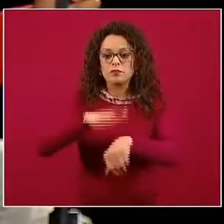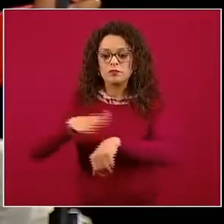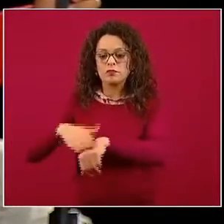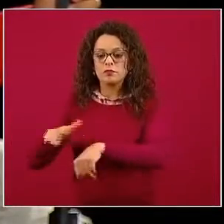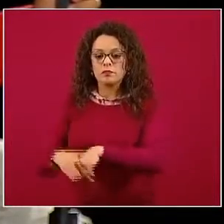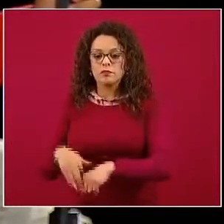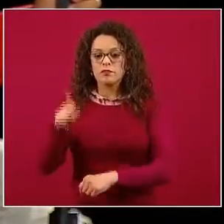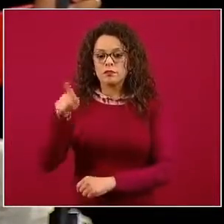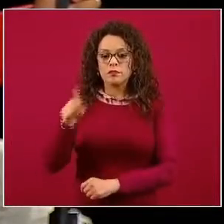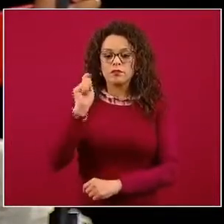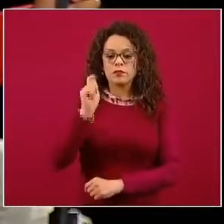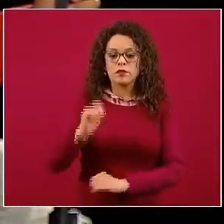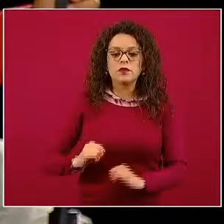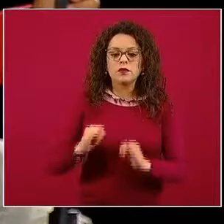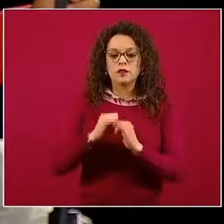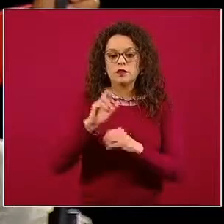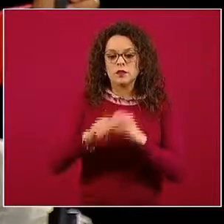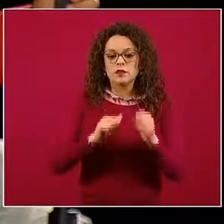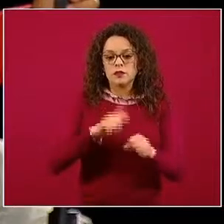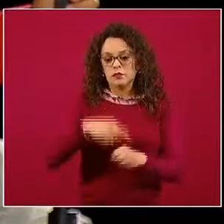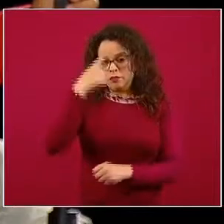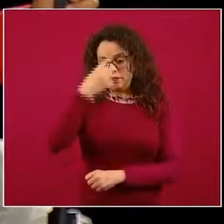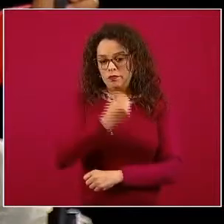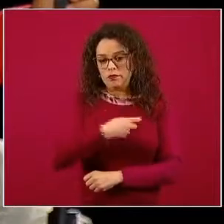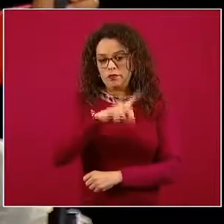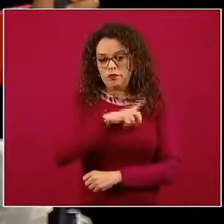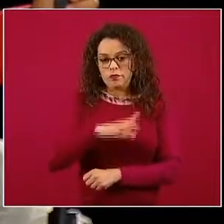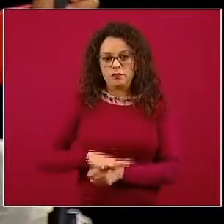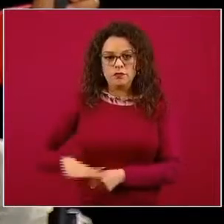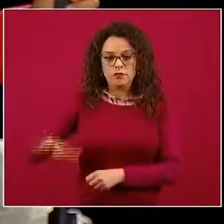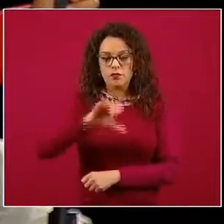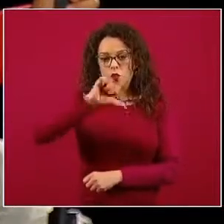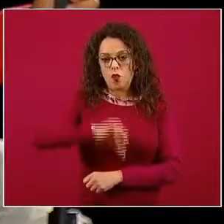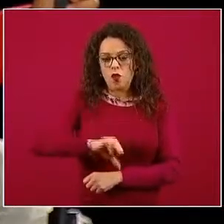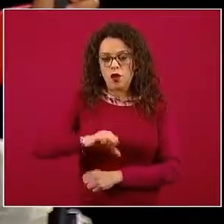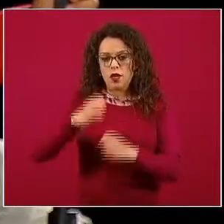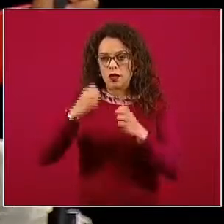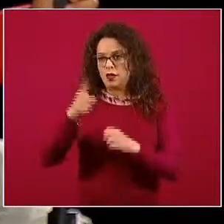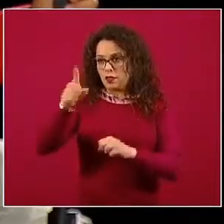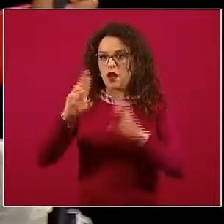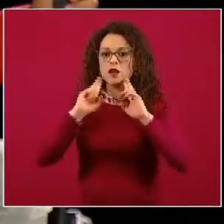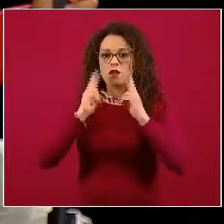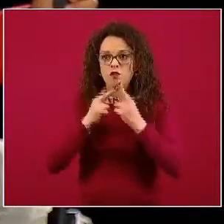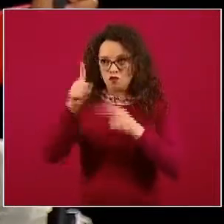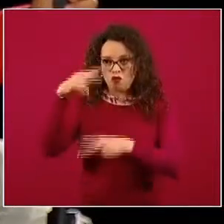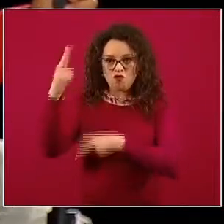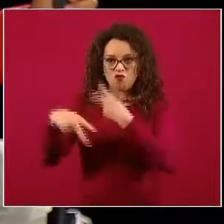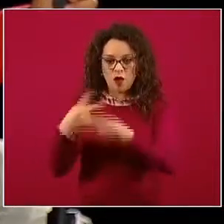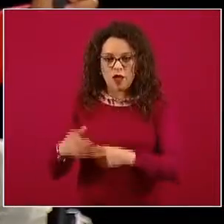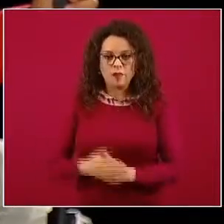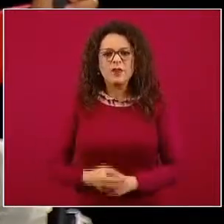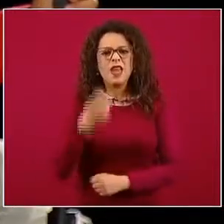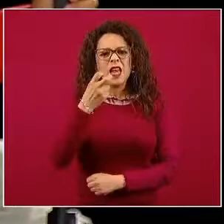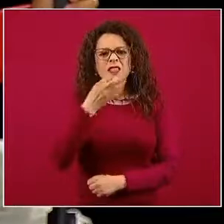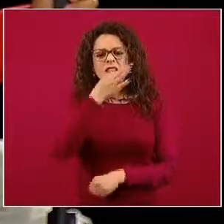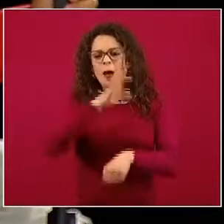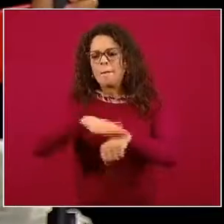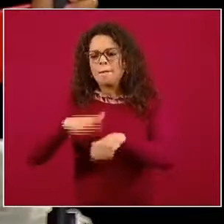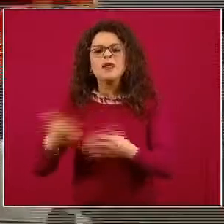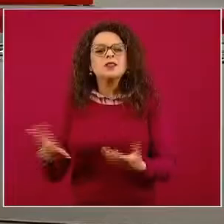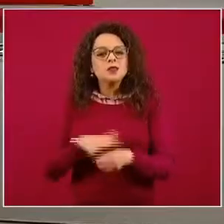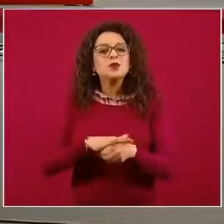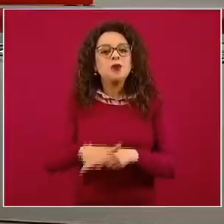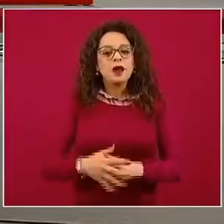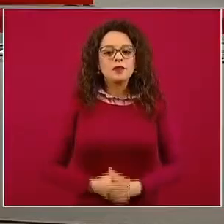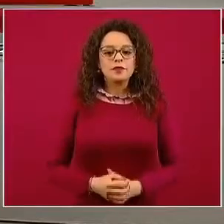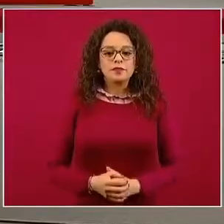Instituto Nacional de Salud Pública al respecto en la reunión que estuvo el día de hoy presente usted, ¿cuál es ese mensaje?